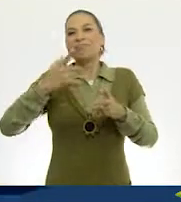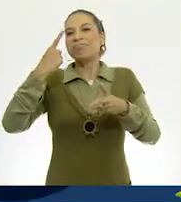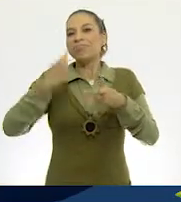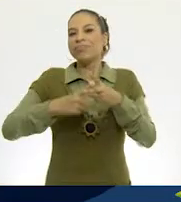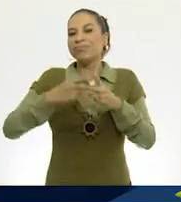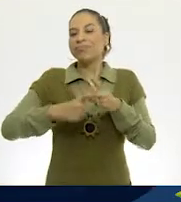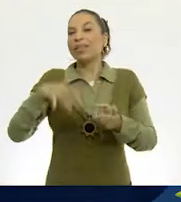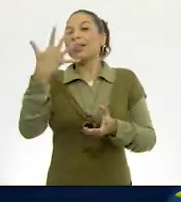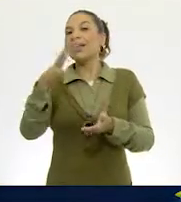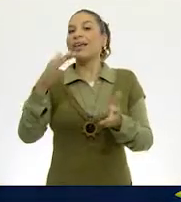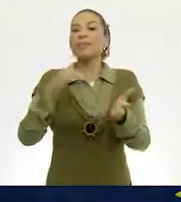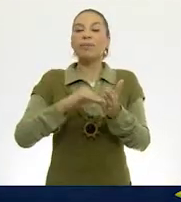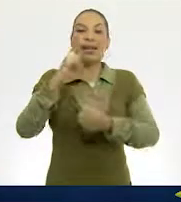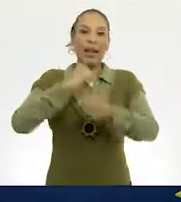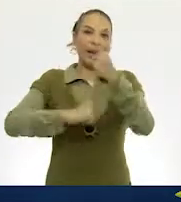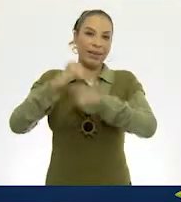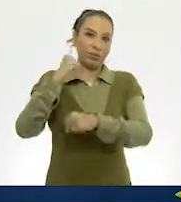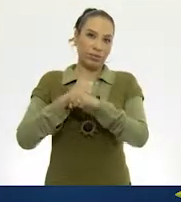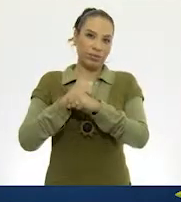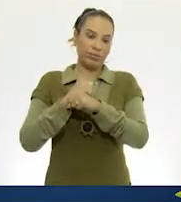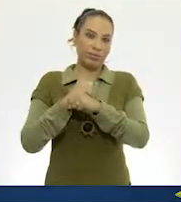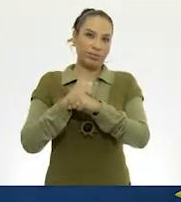aproximadamente 10.000 años.